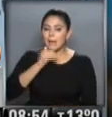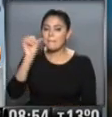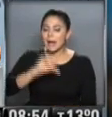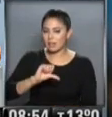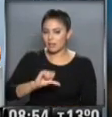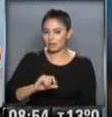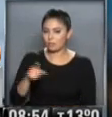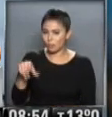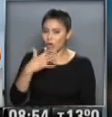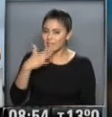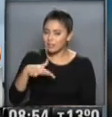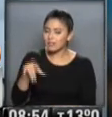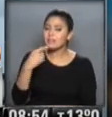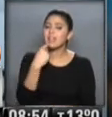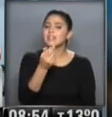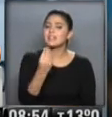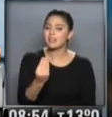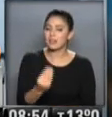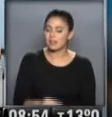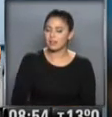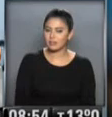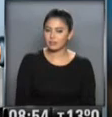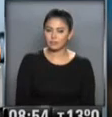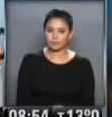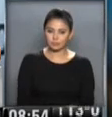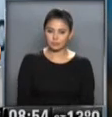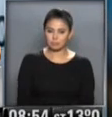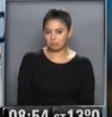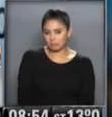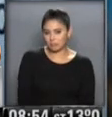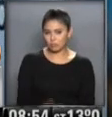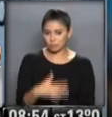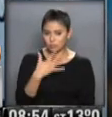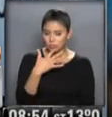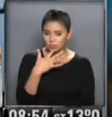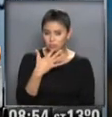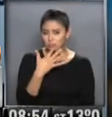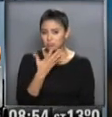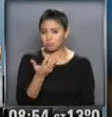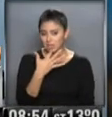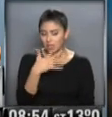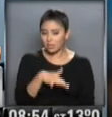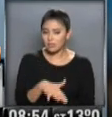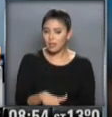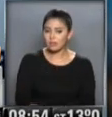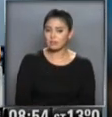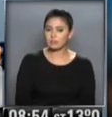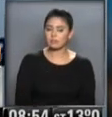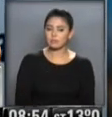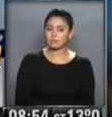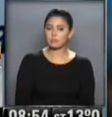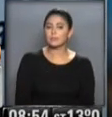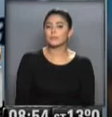entendés, en tal caso, ¿qué les decís a esos hinchas? No, como entender, se entiende porque